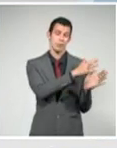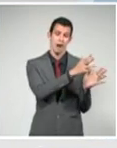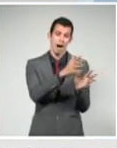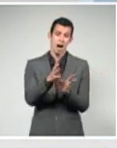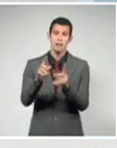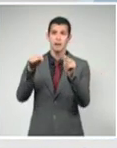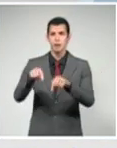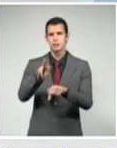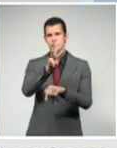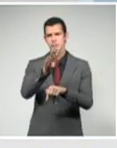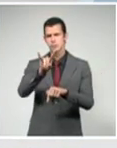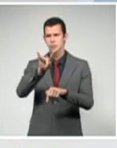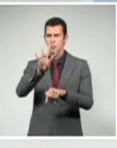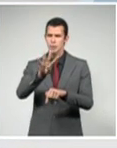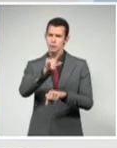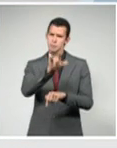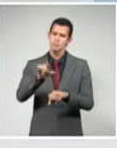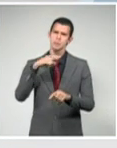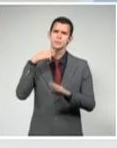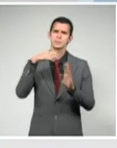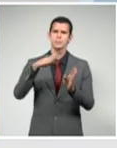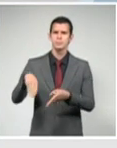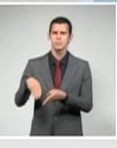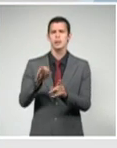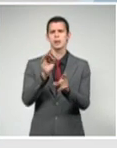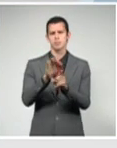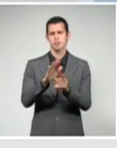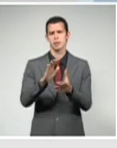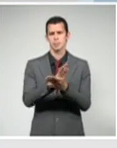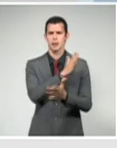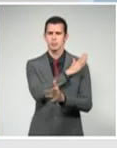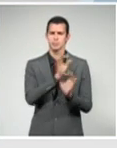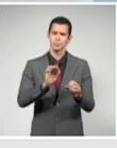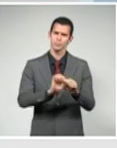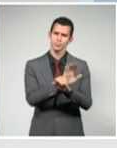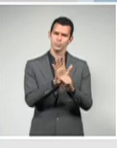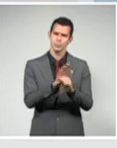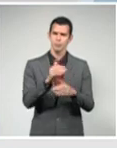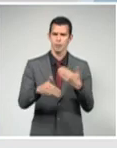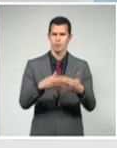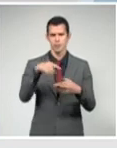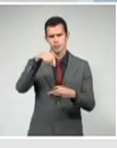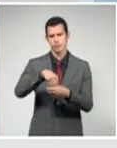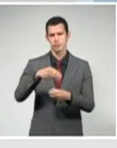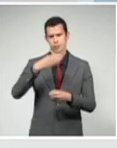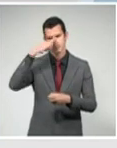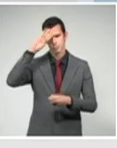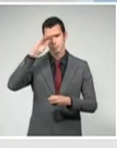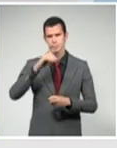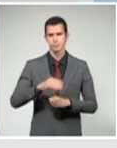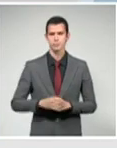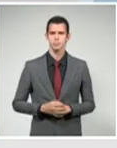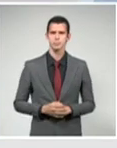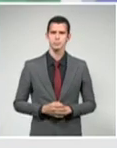394 fallecidos desde el inicio de la pandemia. Letalidad para Cuba de